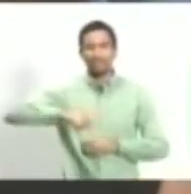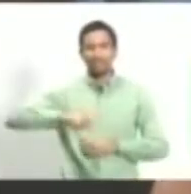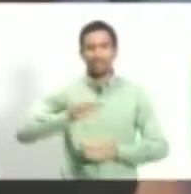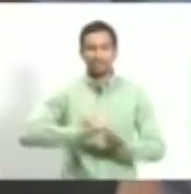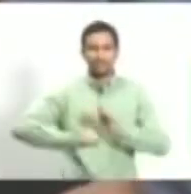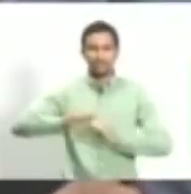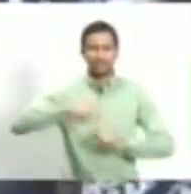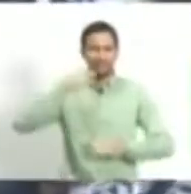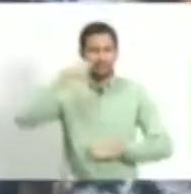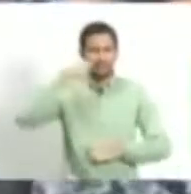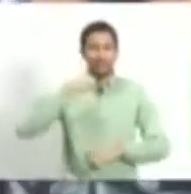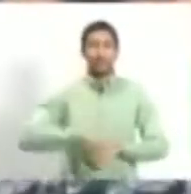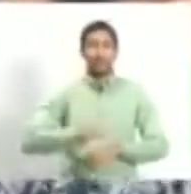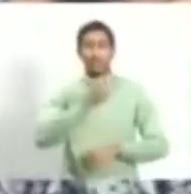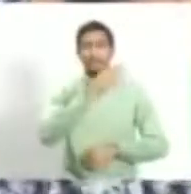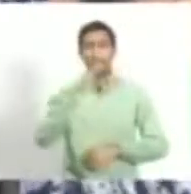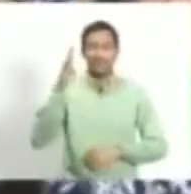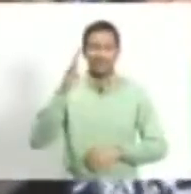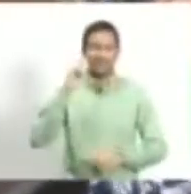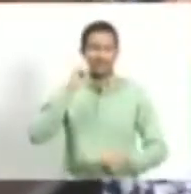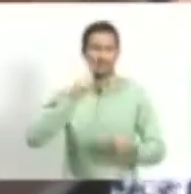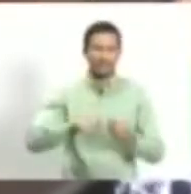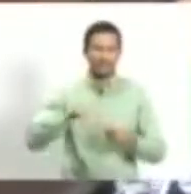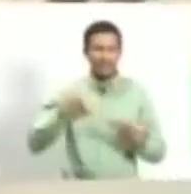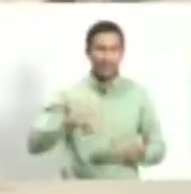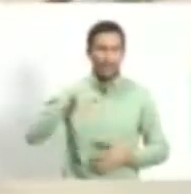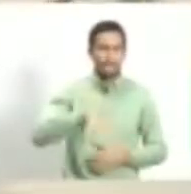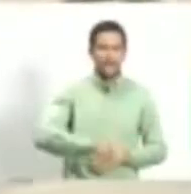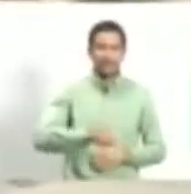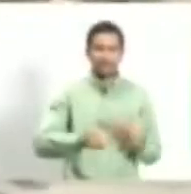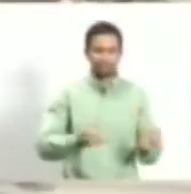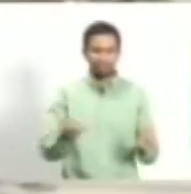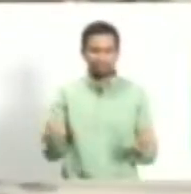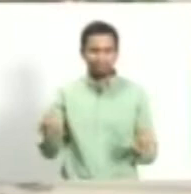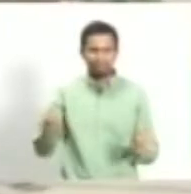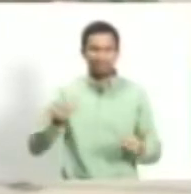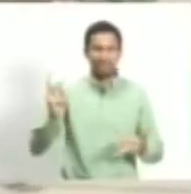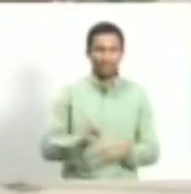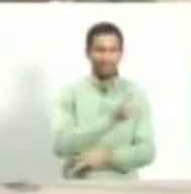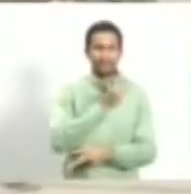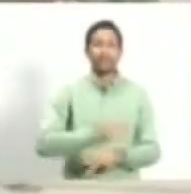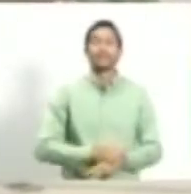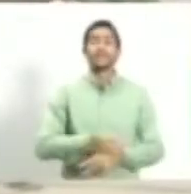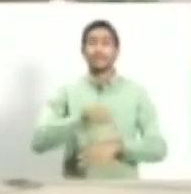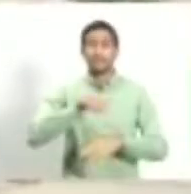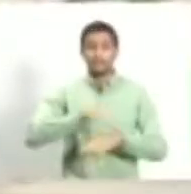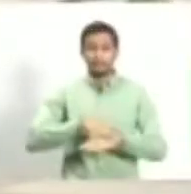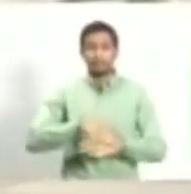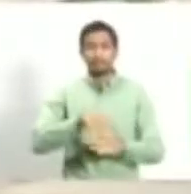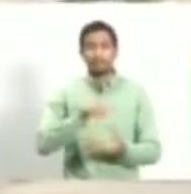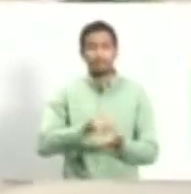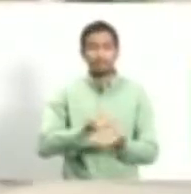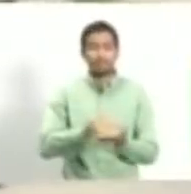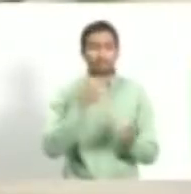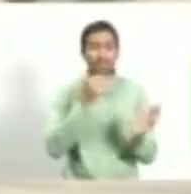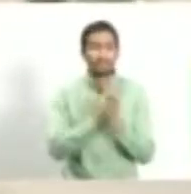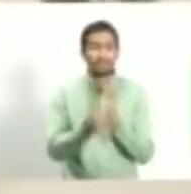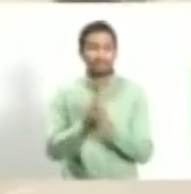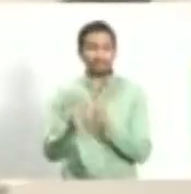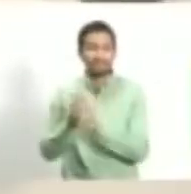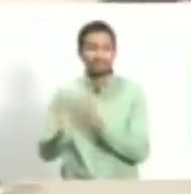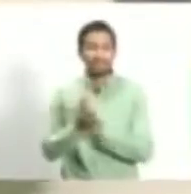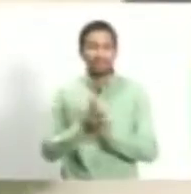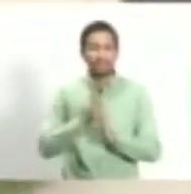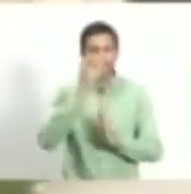se ha convertido en la joya de la corona para las bandas criminales. Las mismas que, según fuentes confiables, aseguran haber adquirido